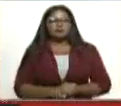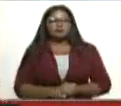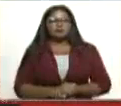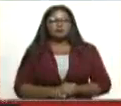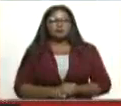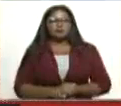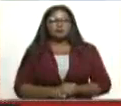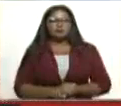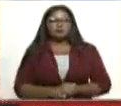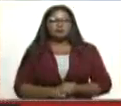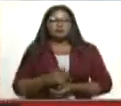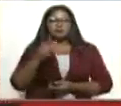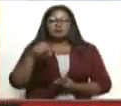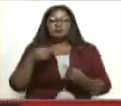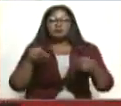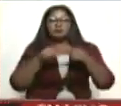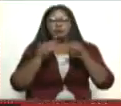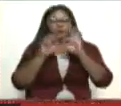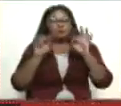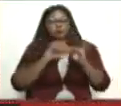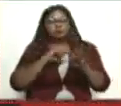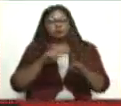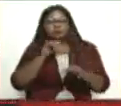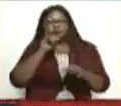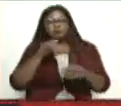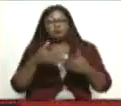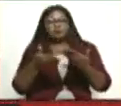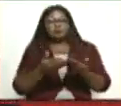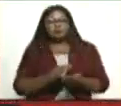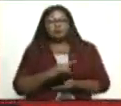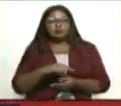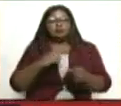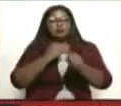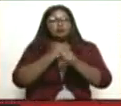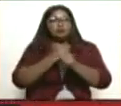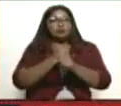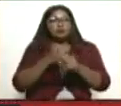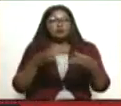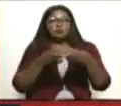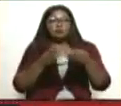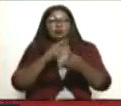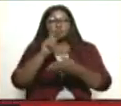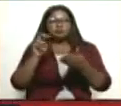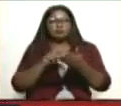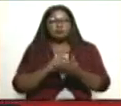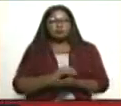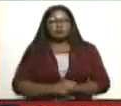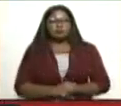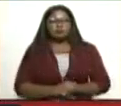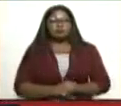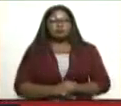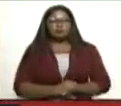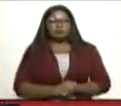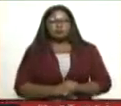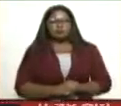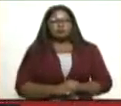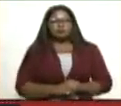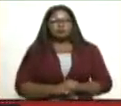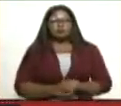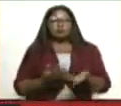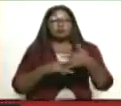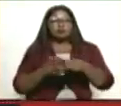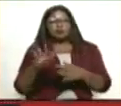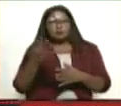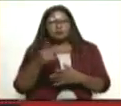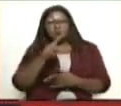También nos place informar que los trabajos del Comité Nacional de Participación, integrado por cerca de 100